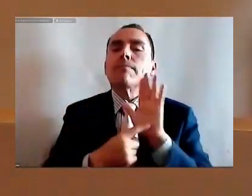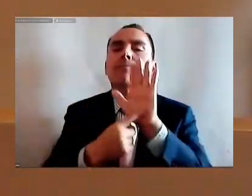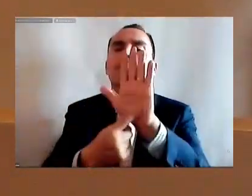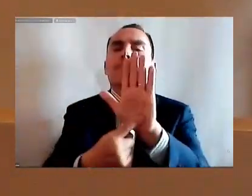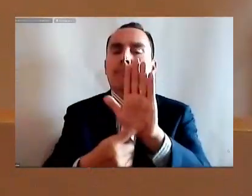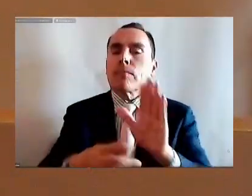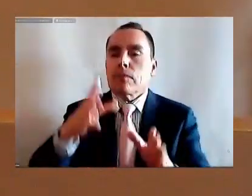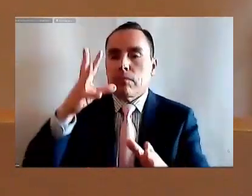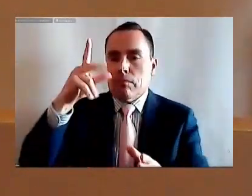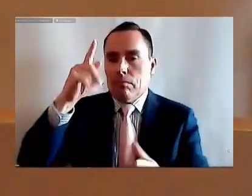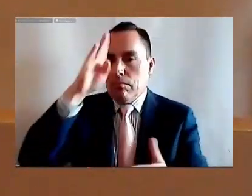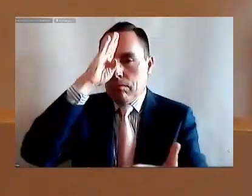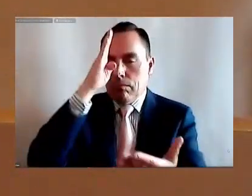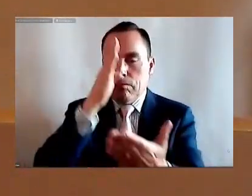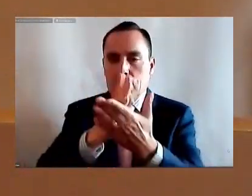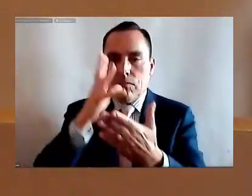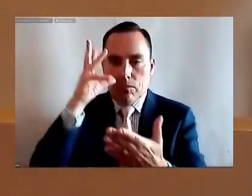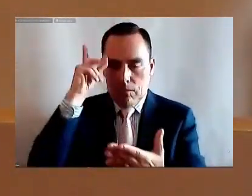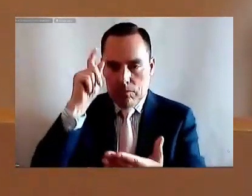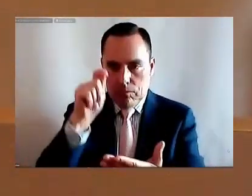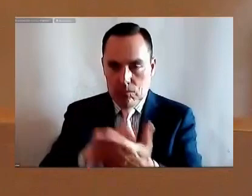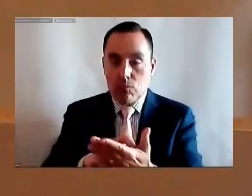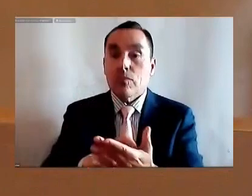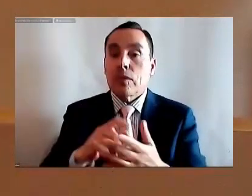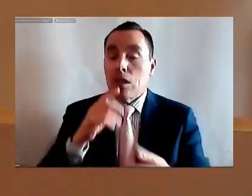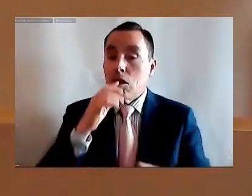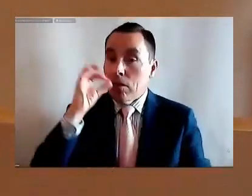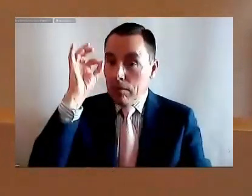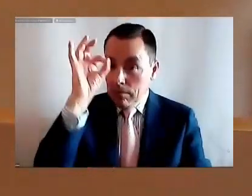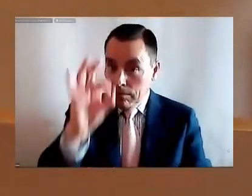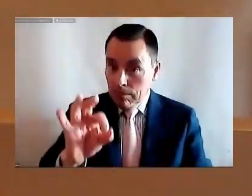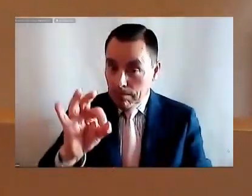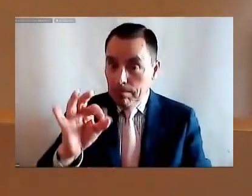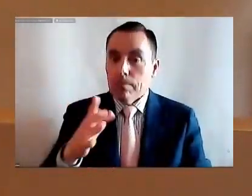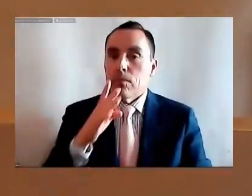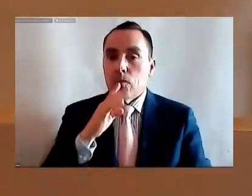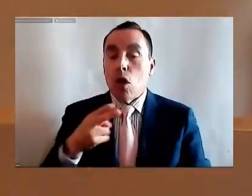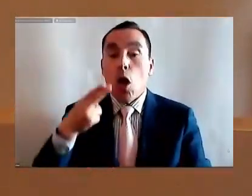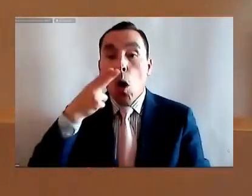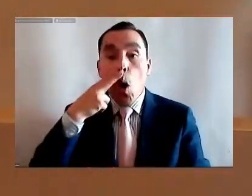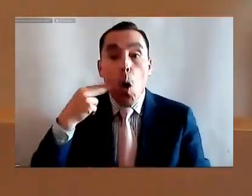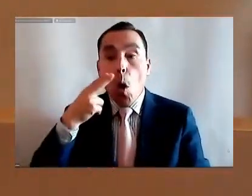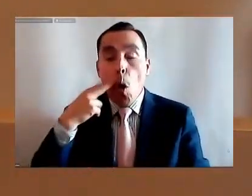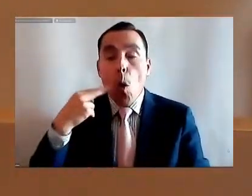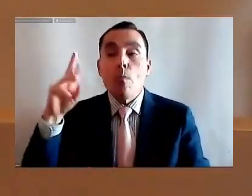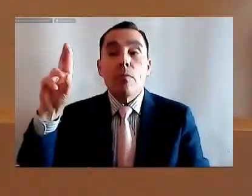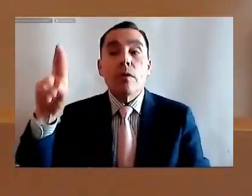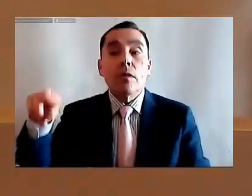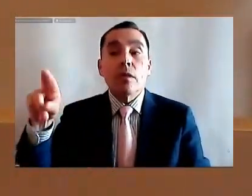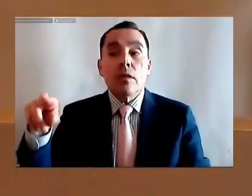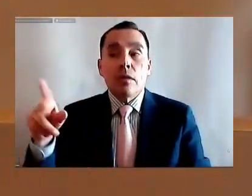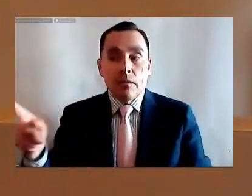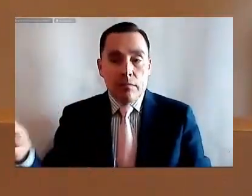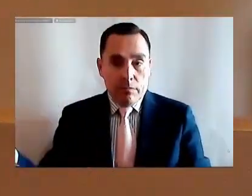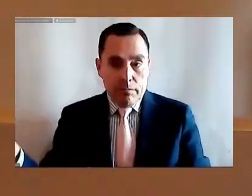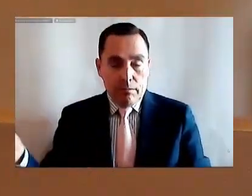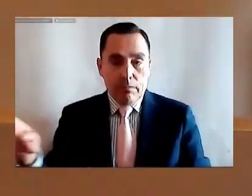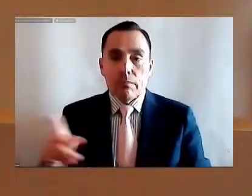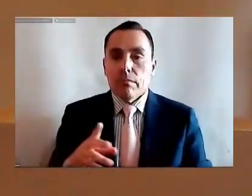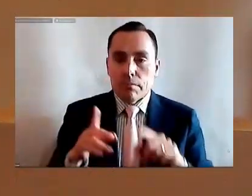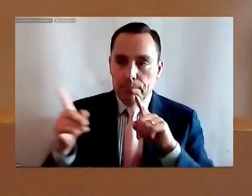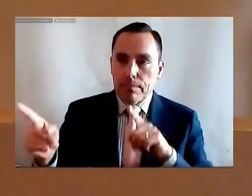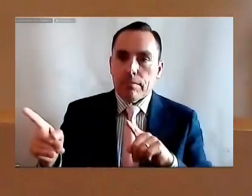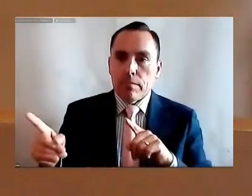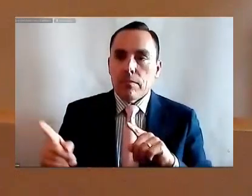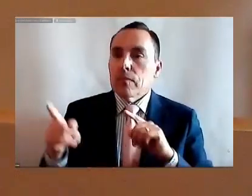no hay que apartarse del criterio como del hombre razonable o la persona razonable, porque son criterios